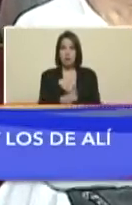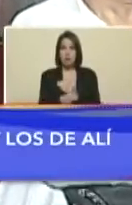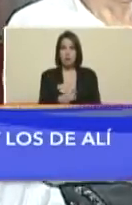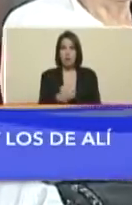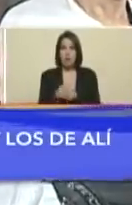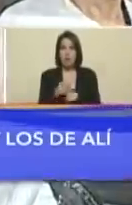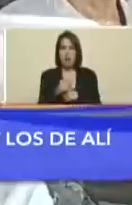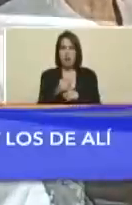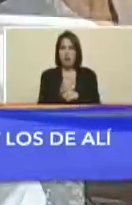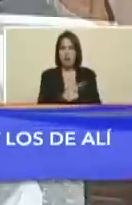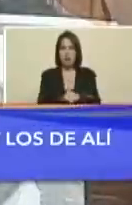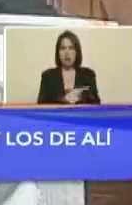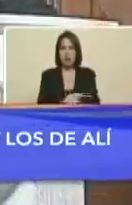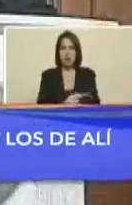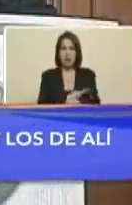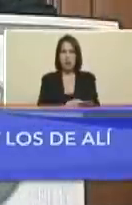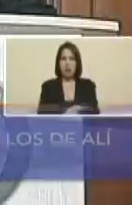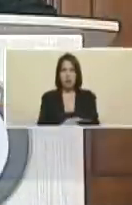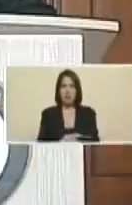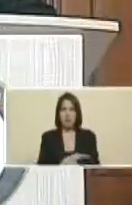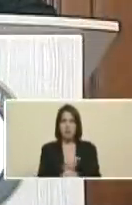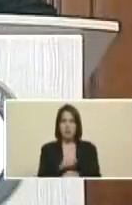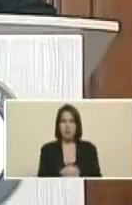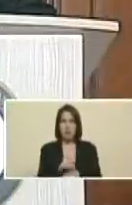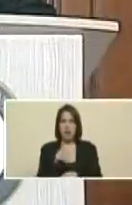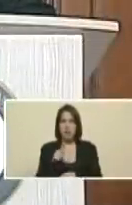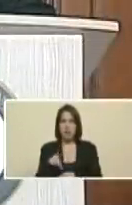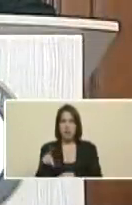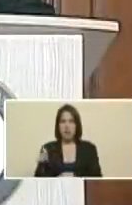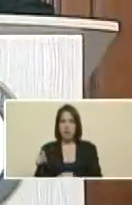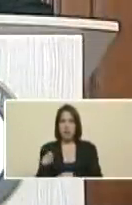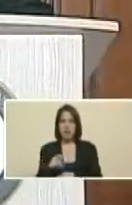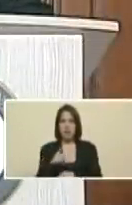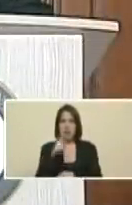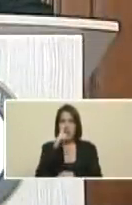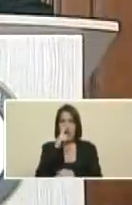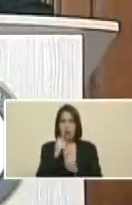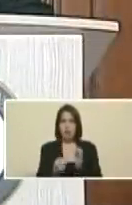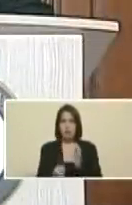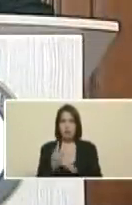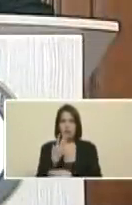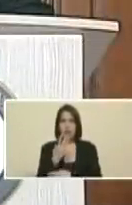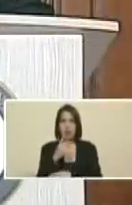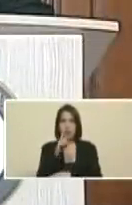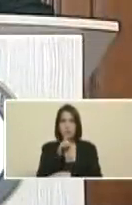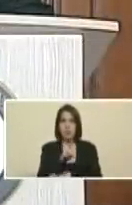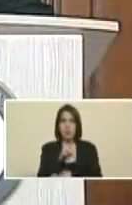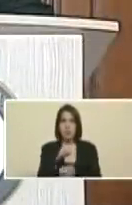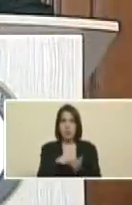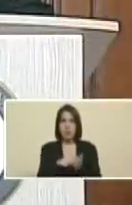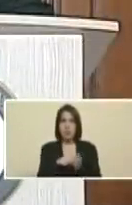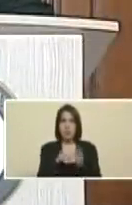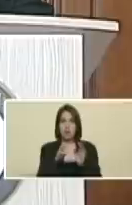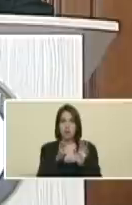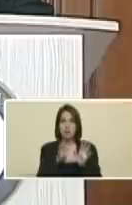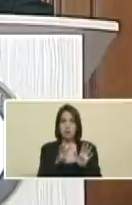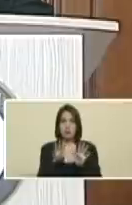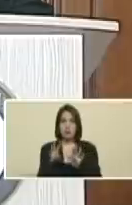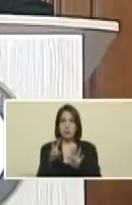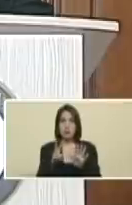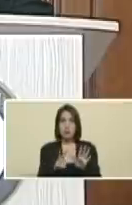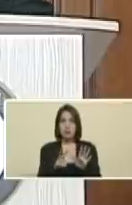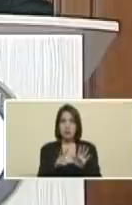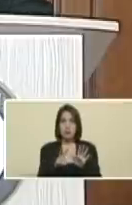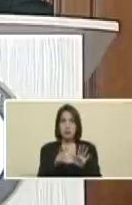Partido Patria para Todos, el PPT, fundado en el año 1997. Por el